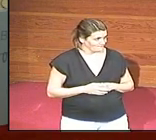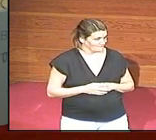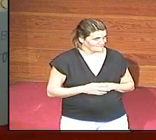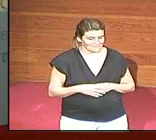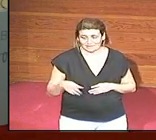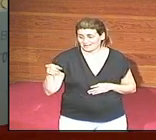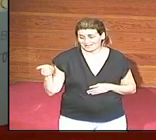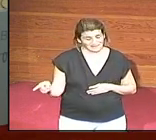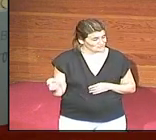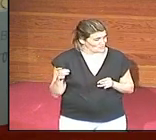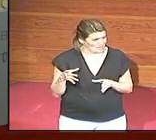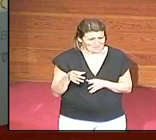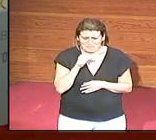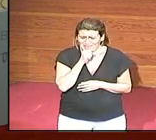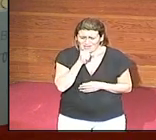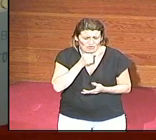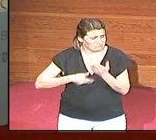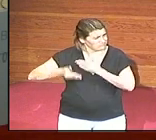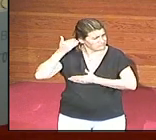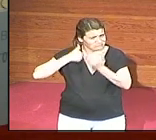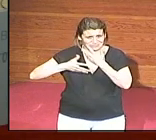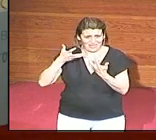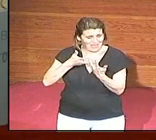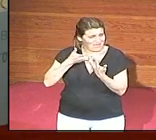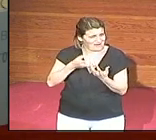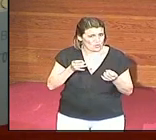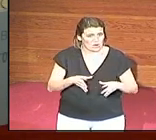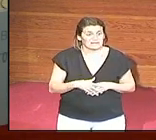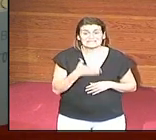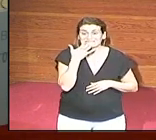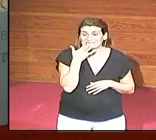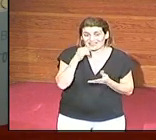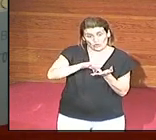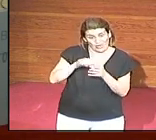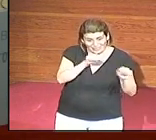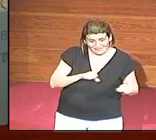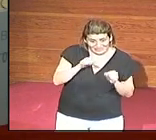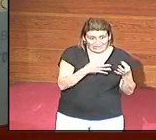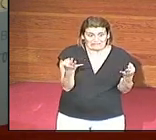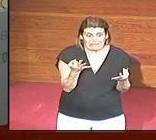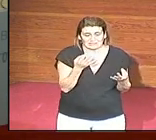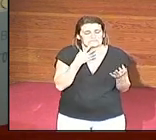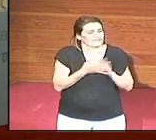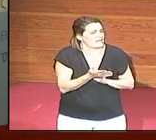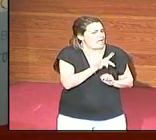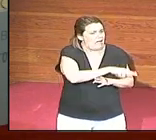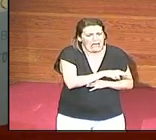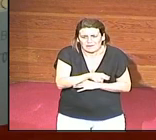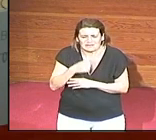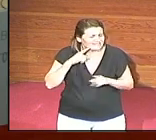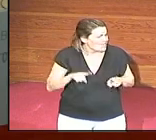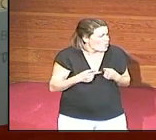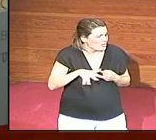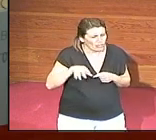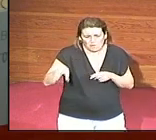la guerra. Que nadie se asuste. Si tienes que defender una ciudad, tienes que poner las armas donde puedes. Y a veces sigue viviendo